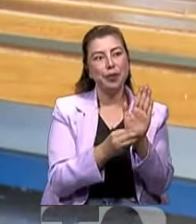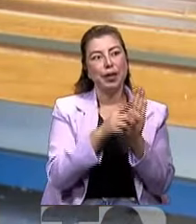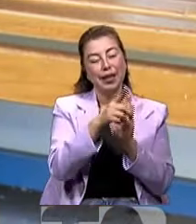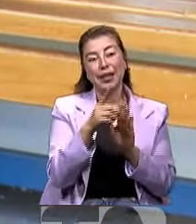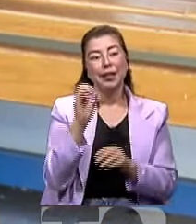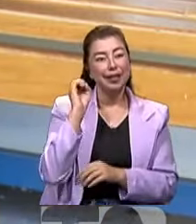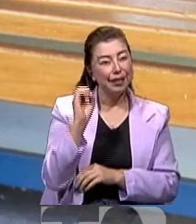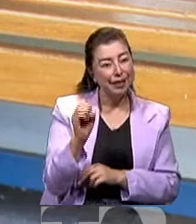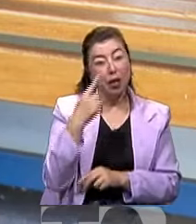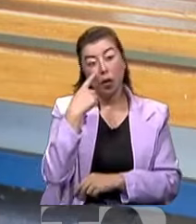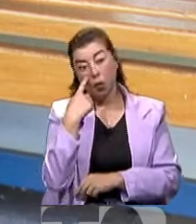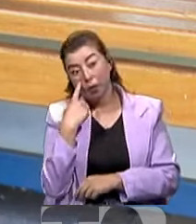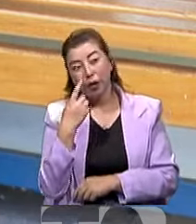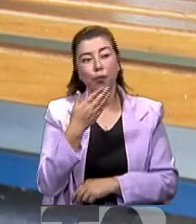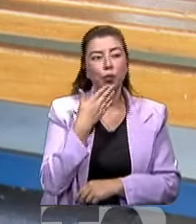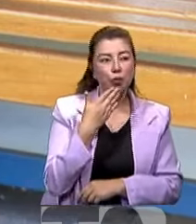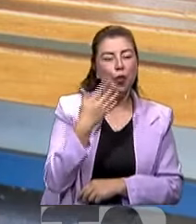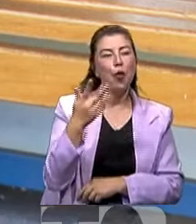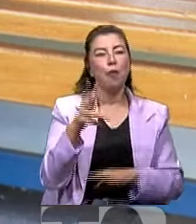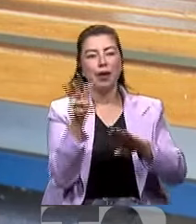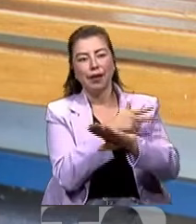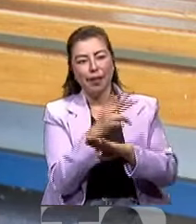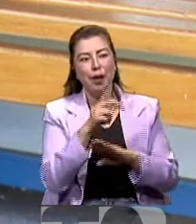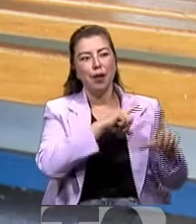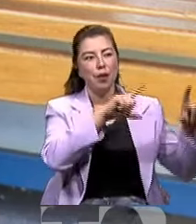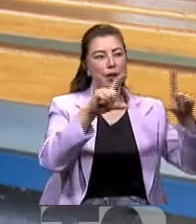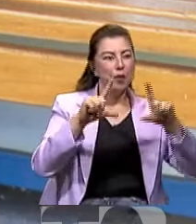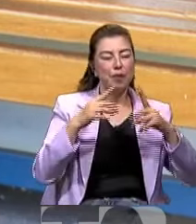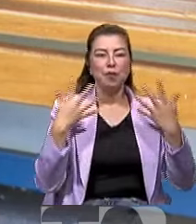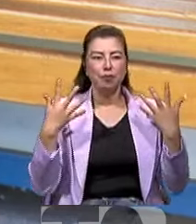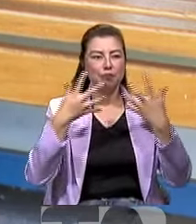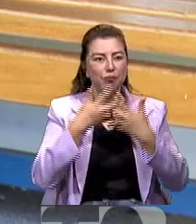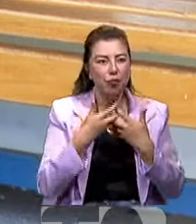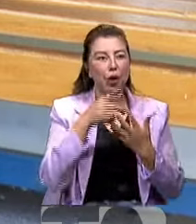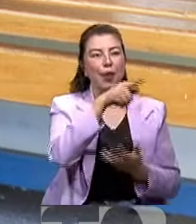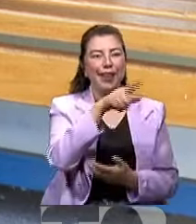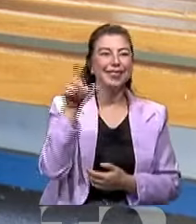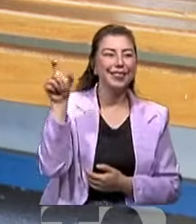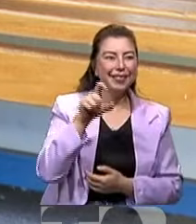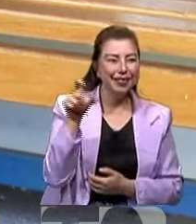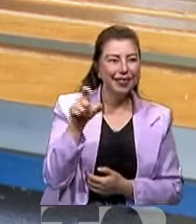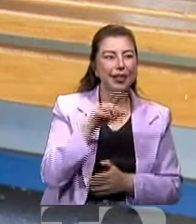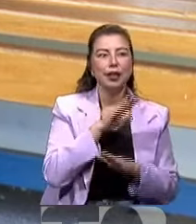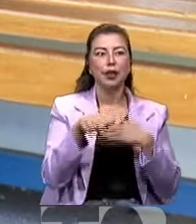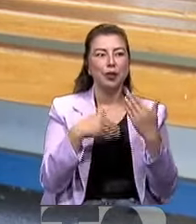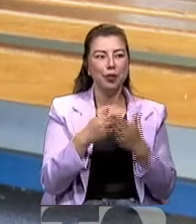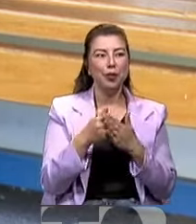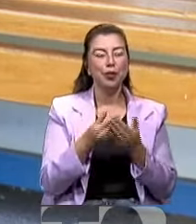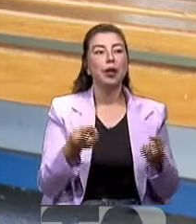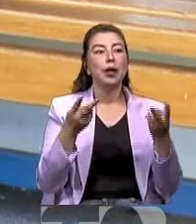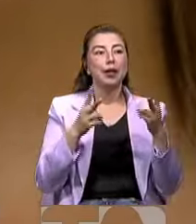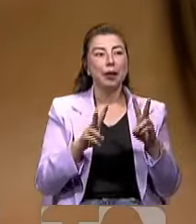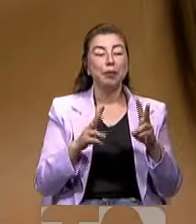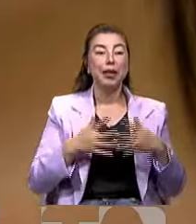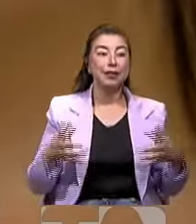ceros, escaneamos el cuerpo de Gambito para que se haga a medida a lo que él necesita. Se regula por si acaso se